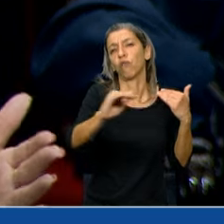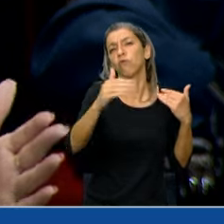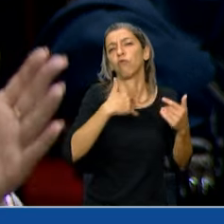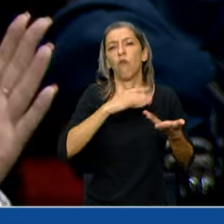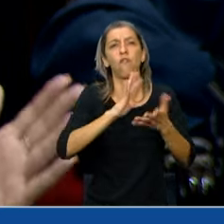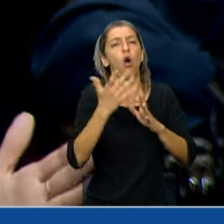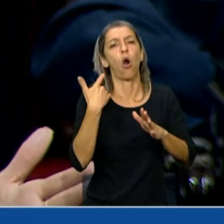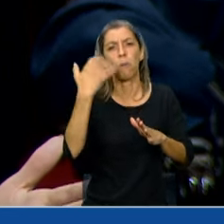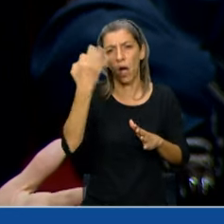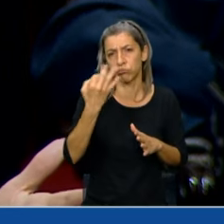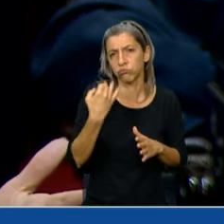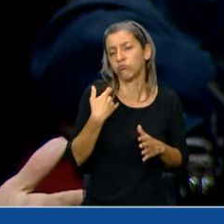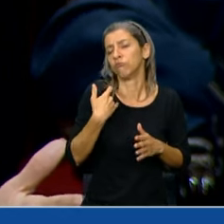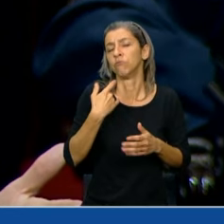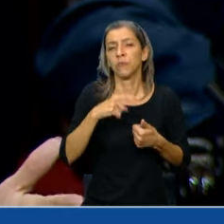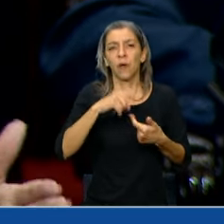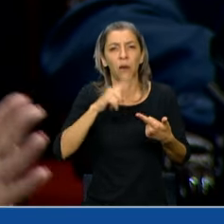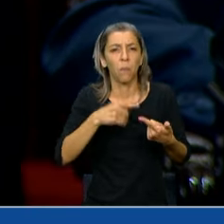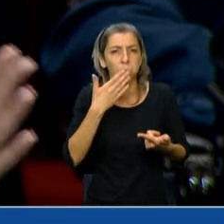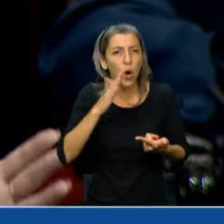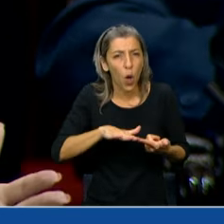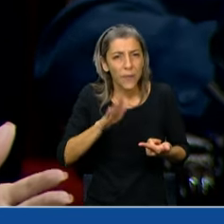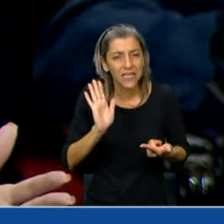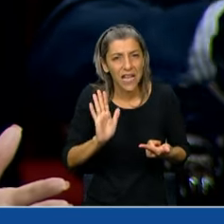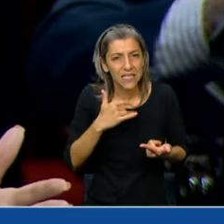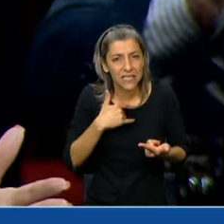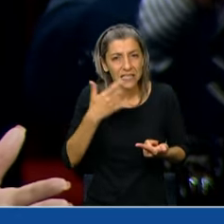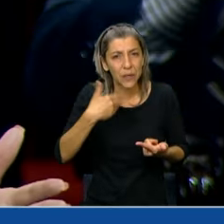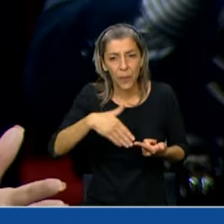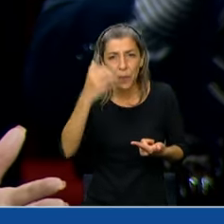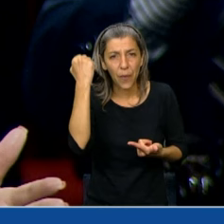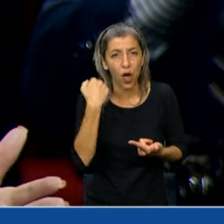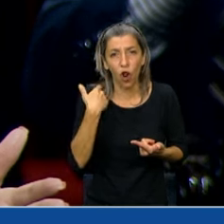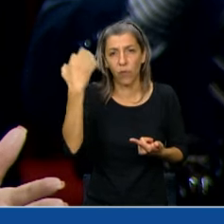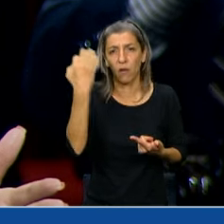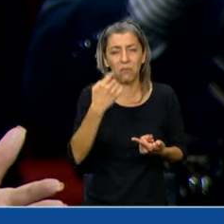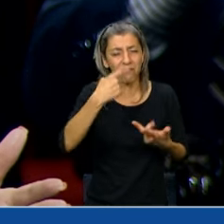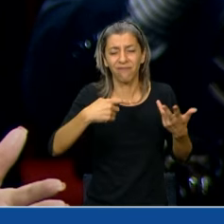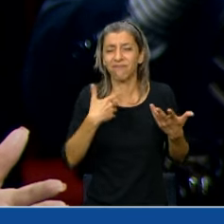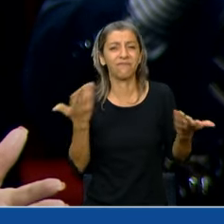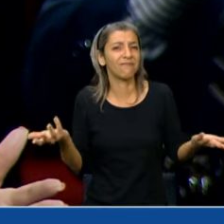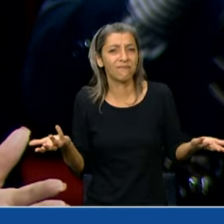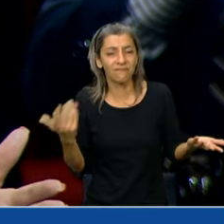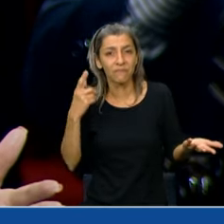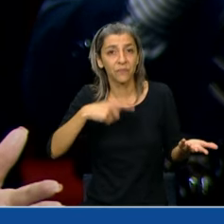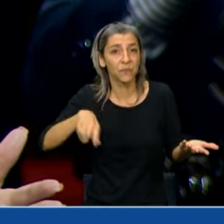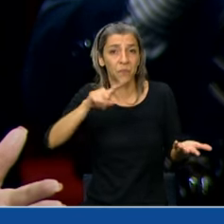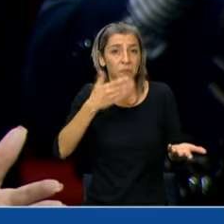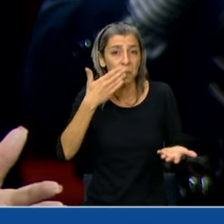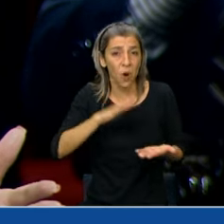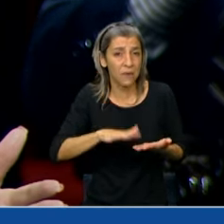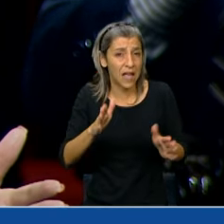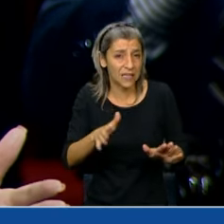que debe ser una excepción en una en un marco de promoción porque evidentemente en este país no es la